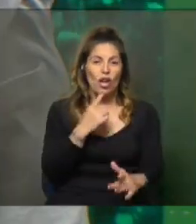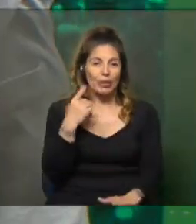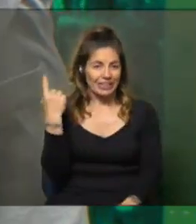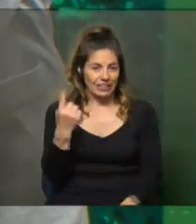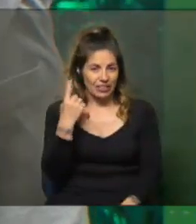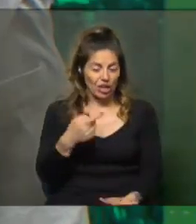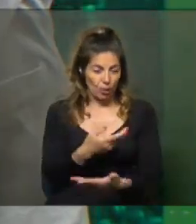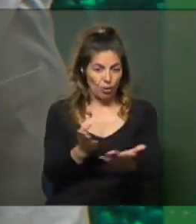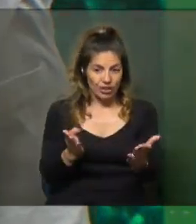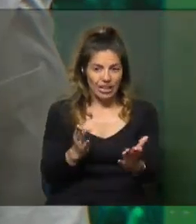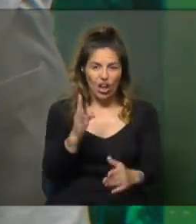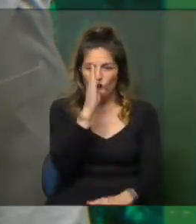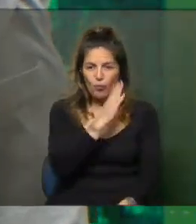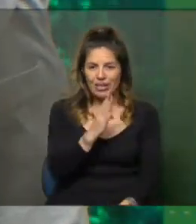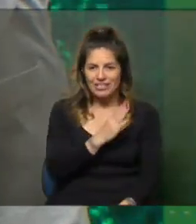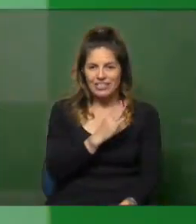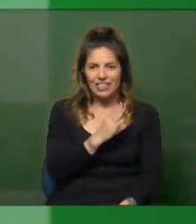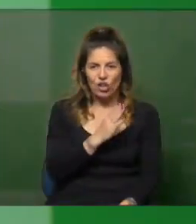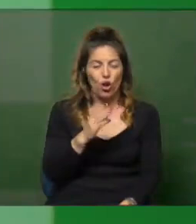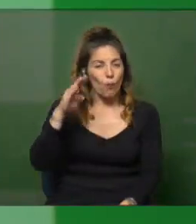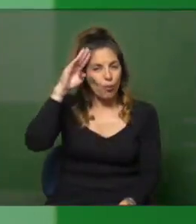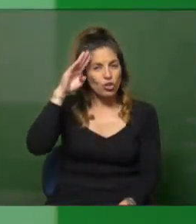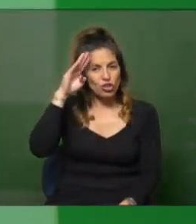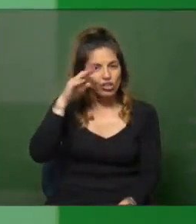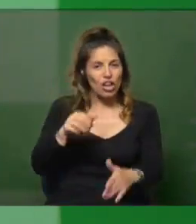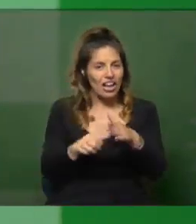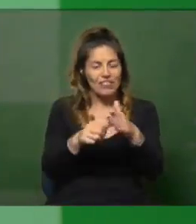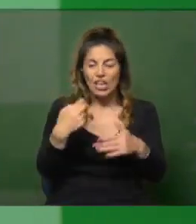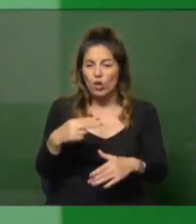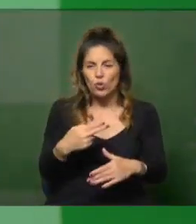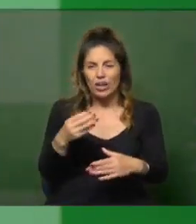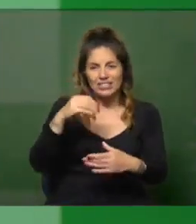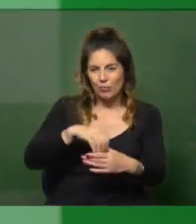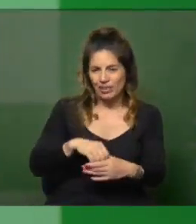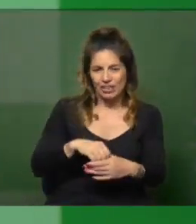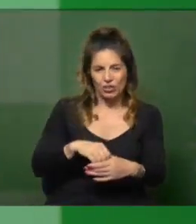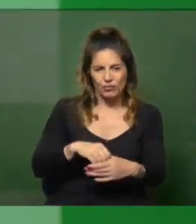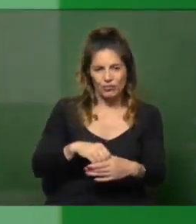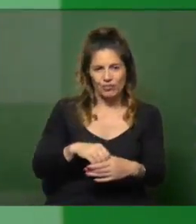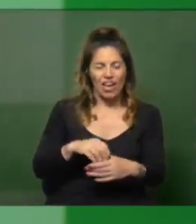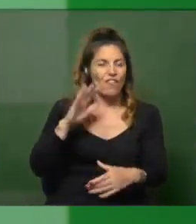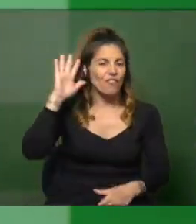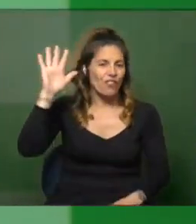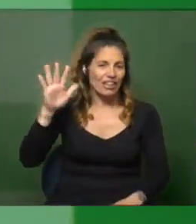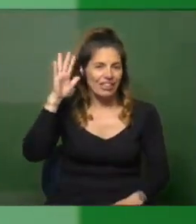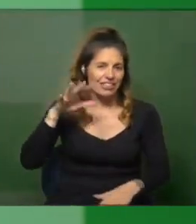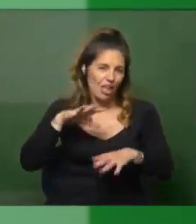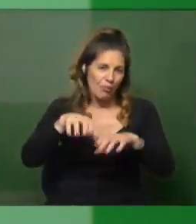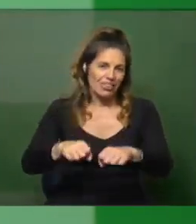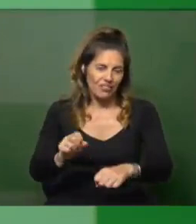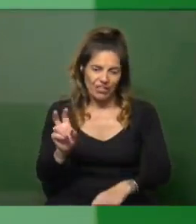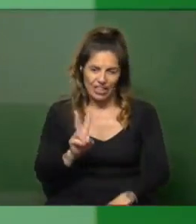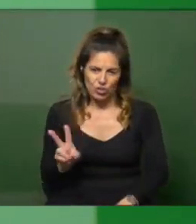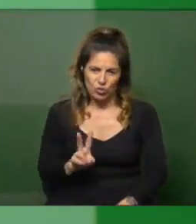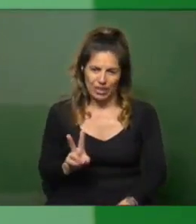ponía Pablo los brasileros con bolsonaro la cabeza nunca se metieron en las fantasías de invadir Venezuela